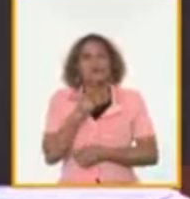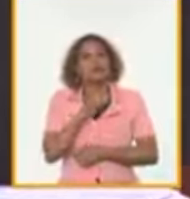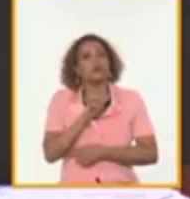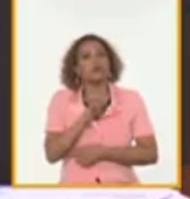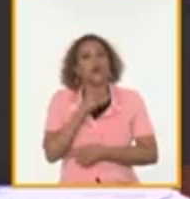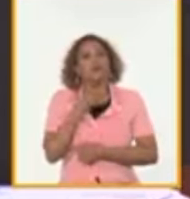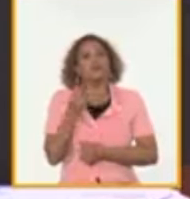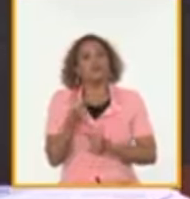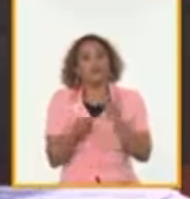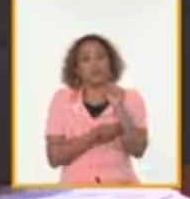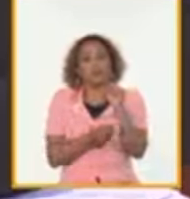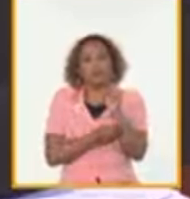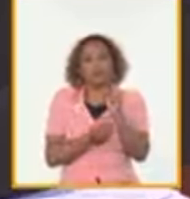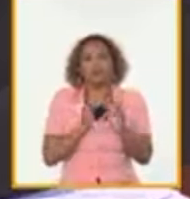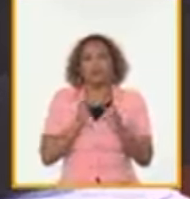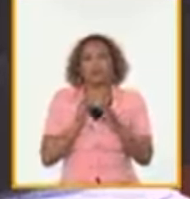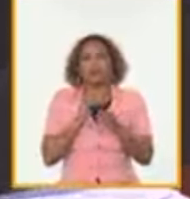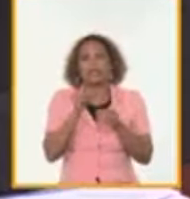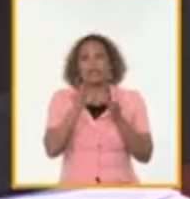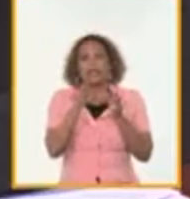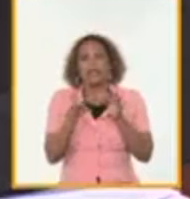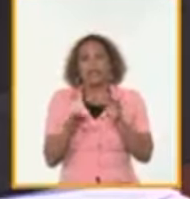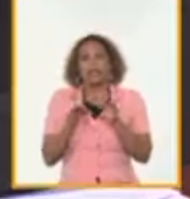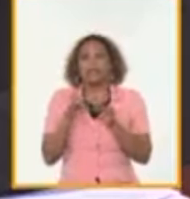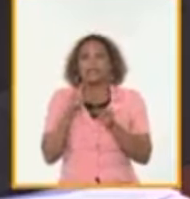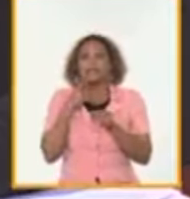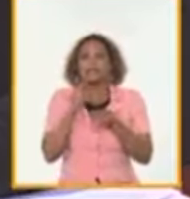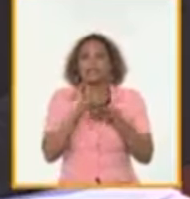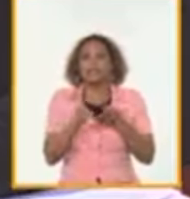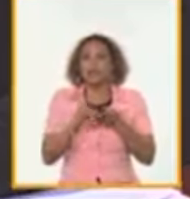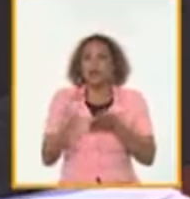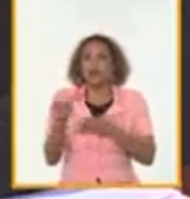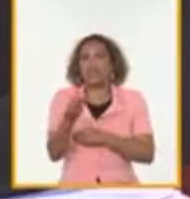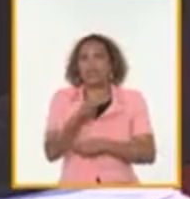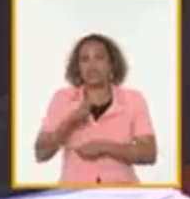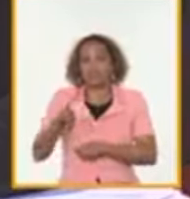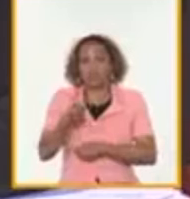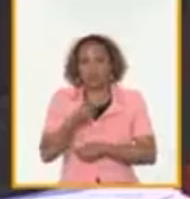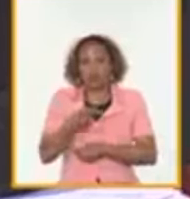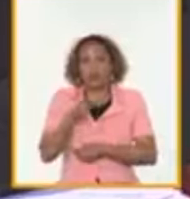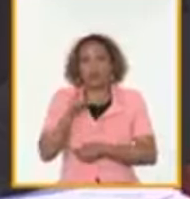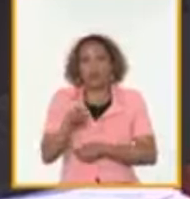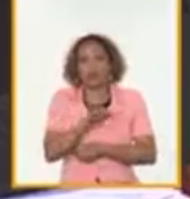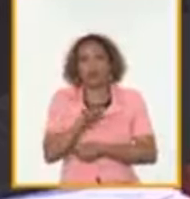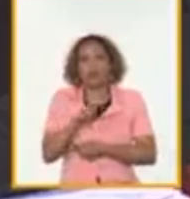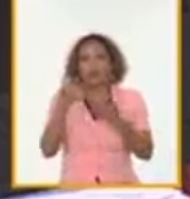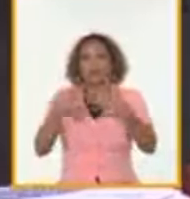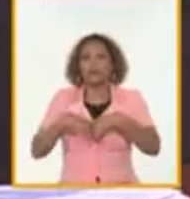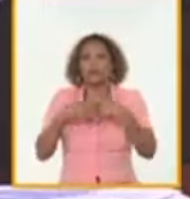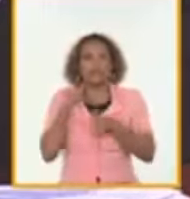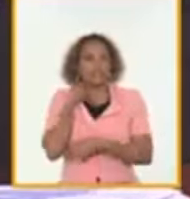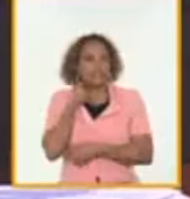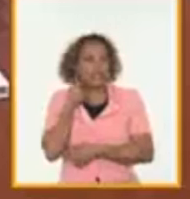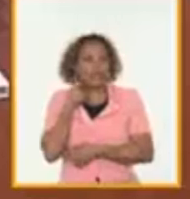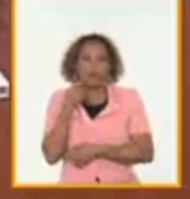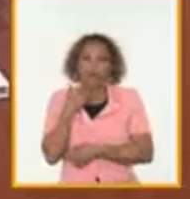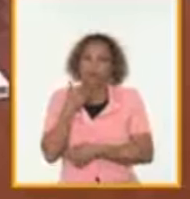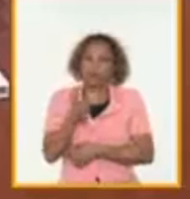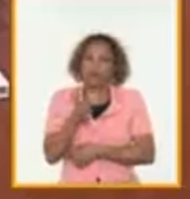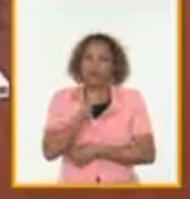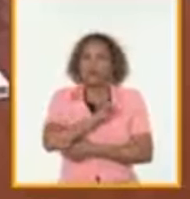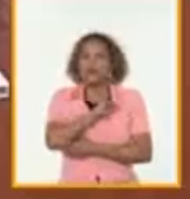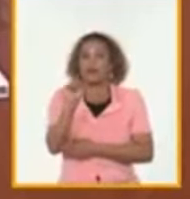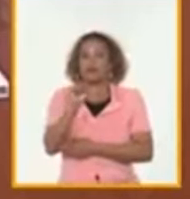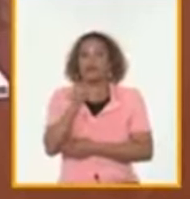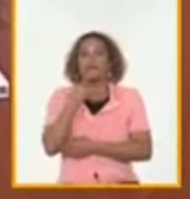potencialidades en el ámbito de los derivad de del azúcar y aquí está una de las grandes productoras reras también del del país con prestigio acaba de ganar un